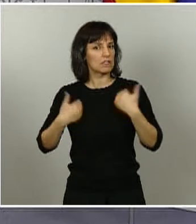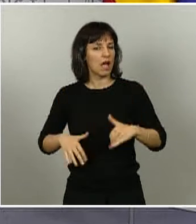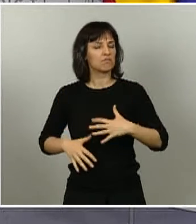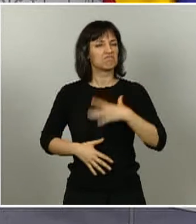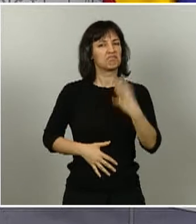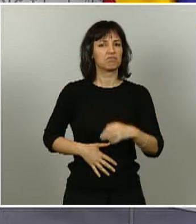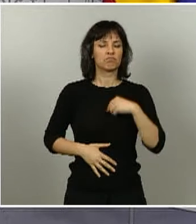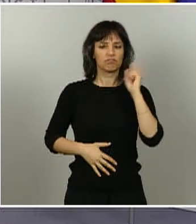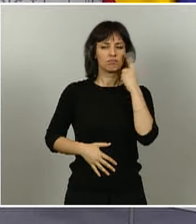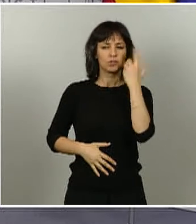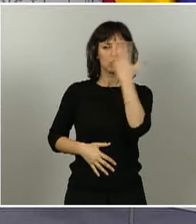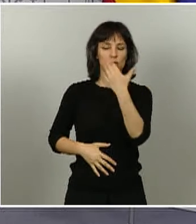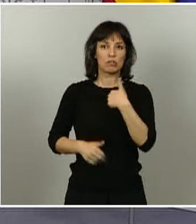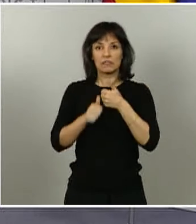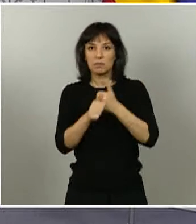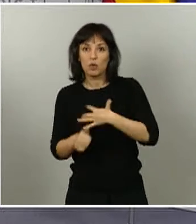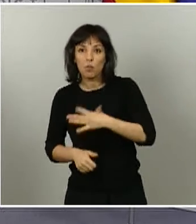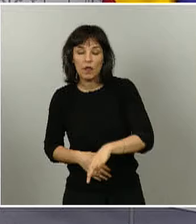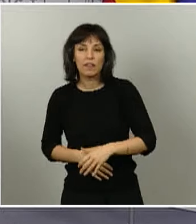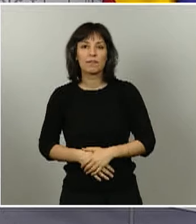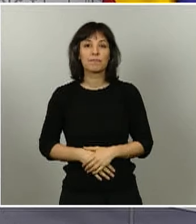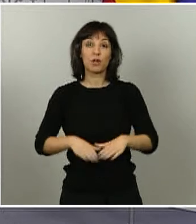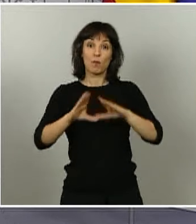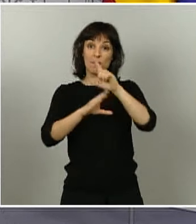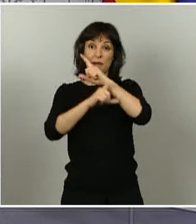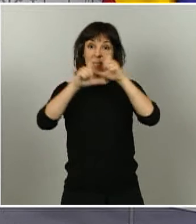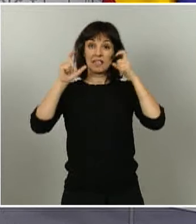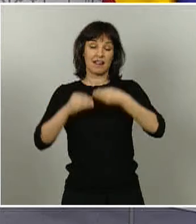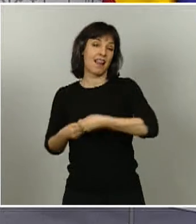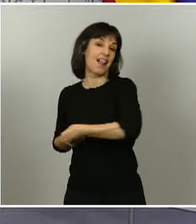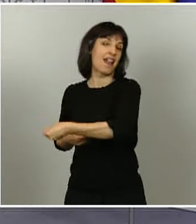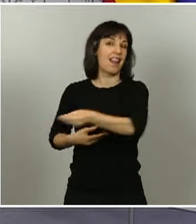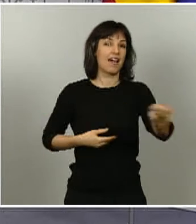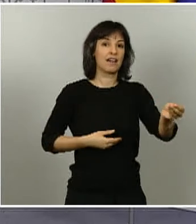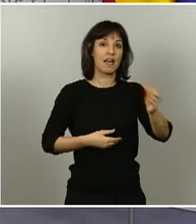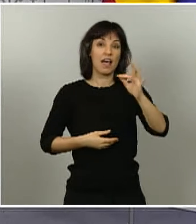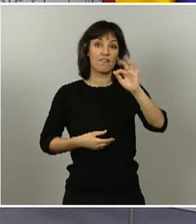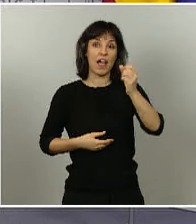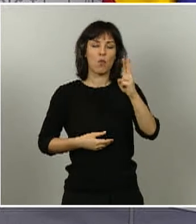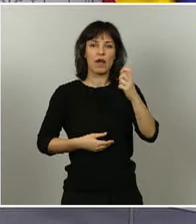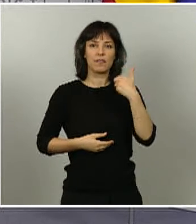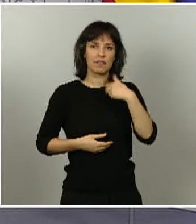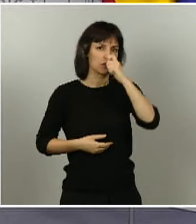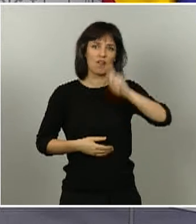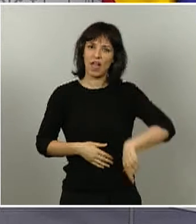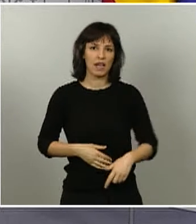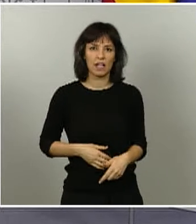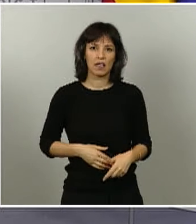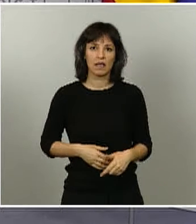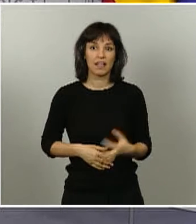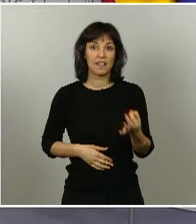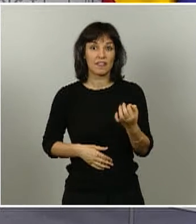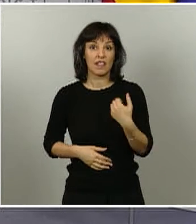mascarillas que ha repartido la Comunidad de Madrid y que Facua asegura que no protegen? Habría que retirarlas del mercado, como hizo el Gobierno con la